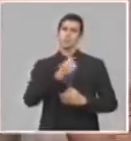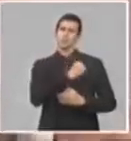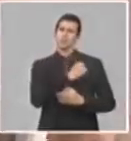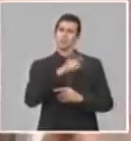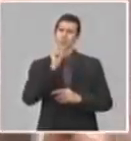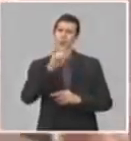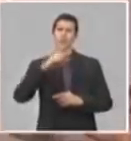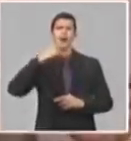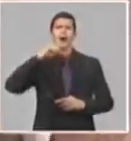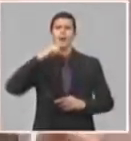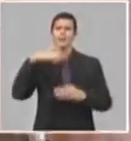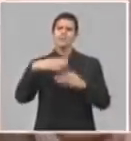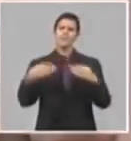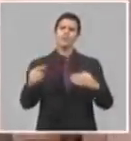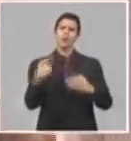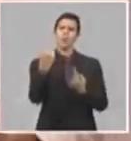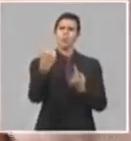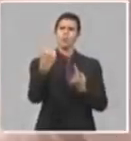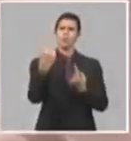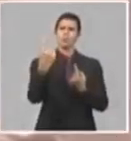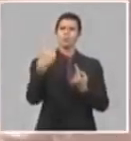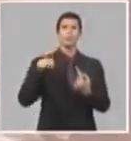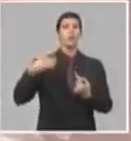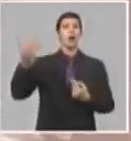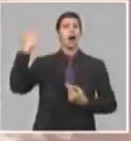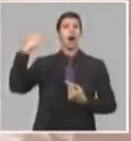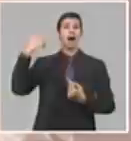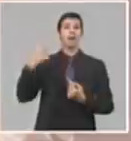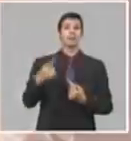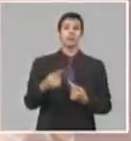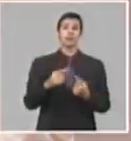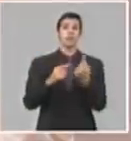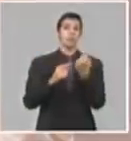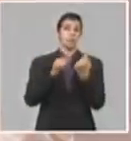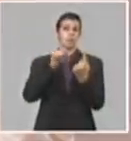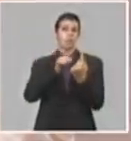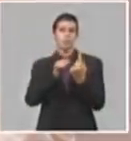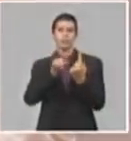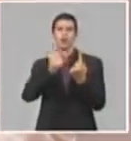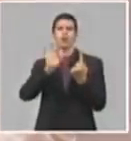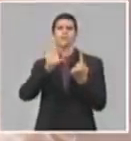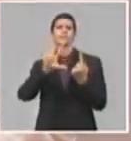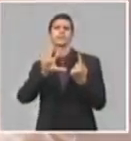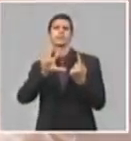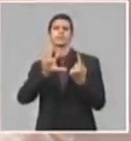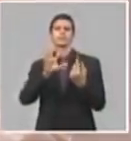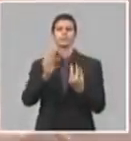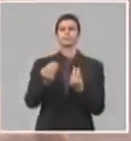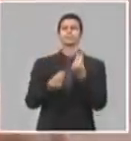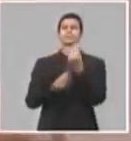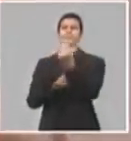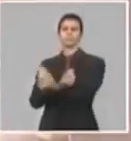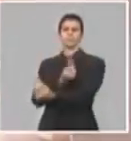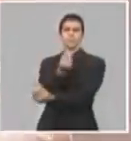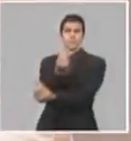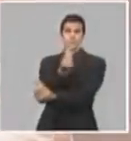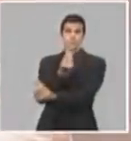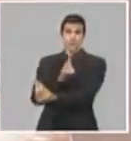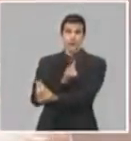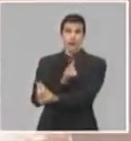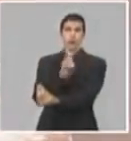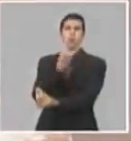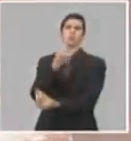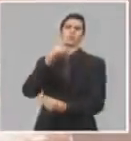se estableció el bloqueo, todas esas medidas de persecución financiera, siguen existiendo, pero en este